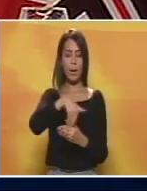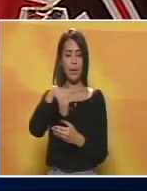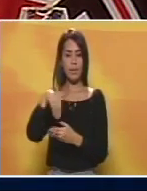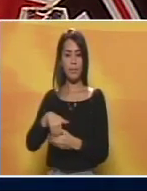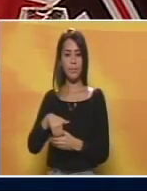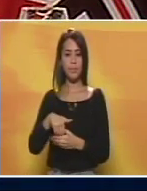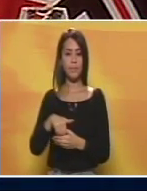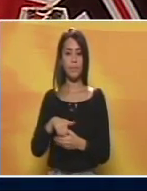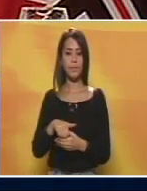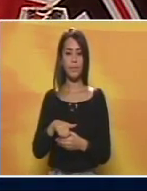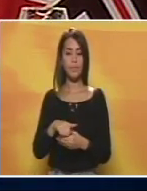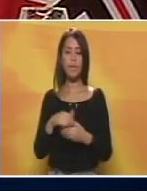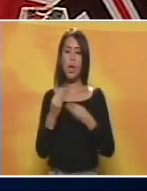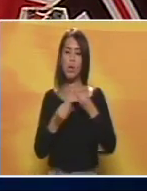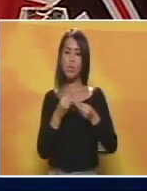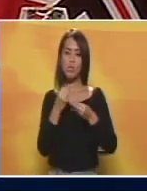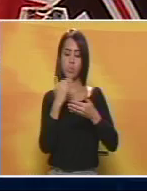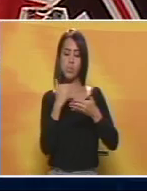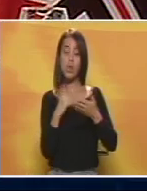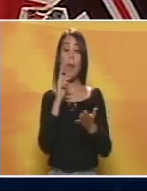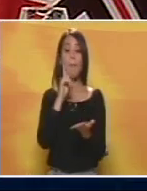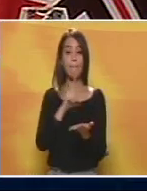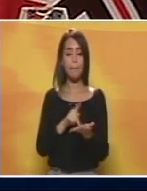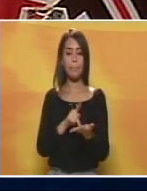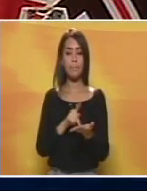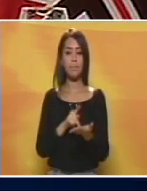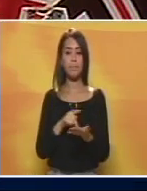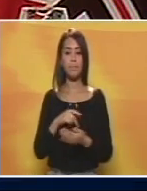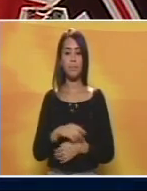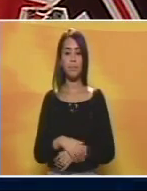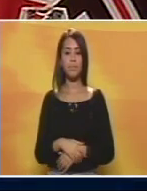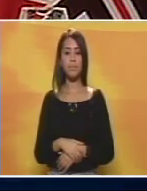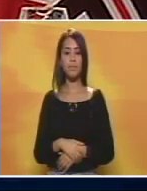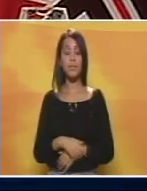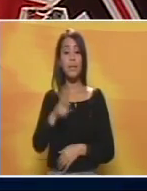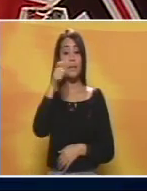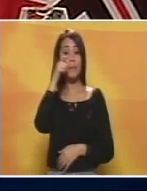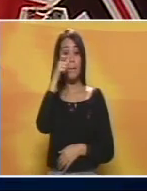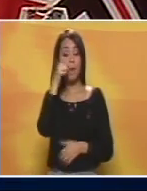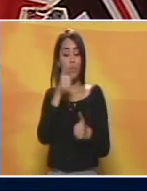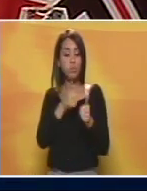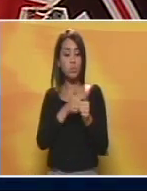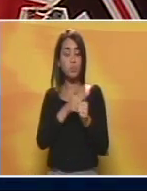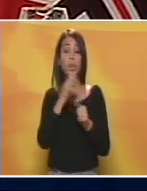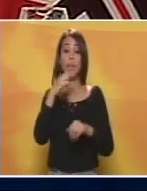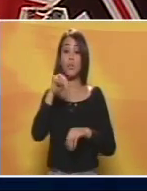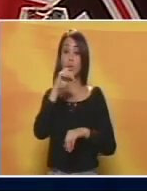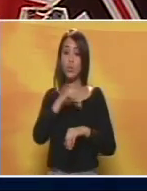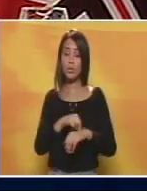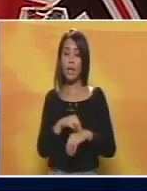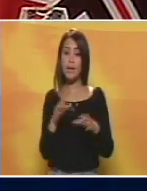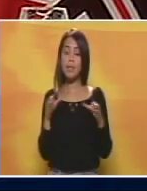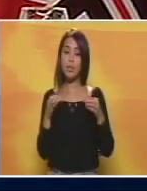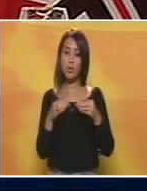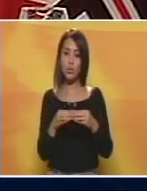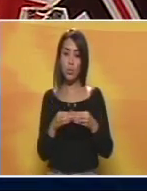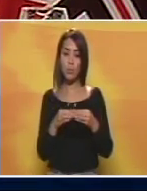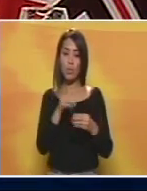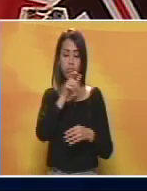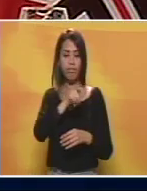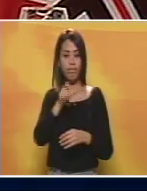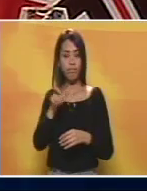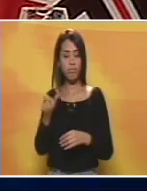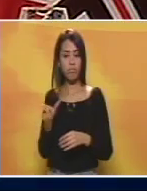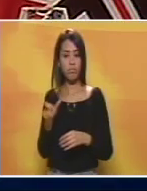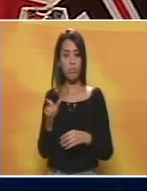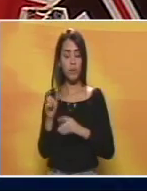ha ido implementando la presencia de observadores nacionales y grupos de personas que